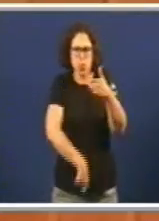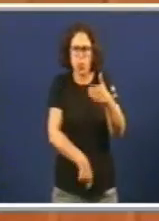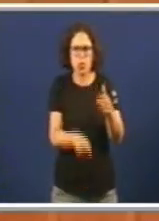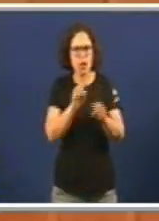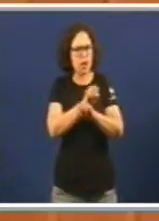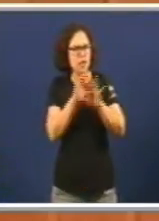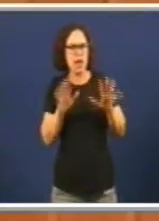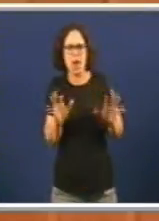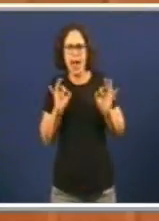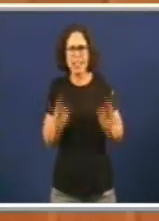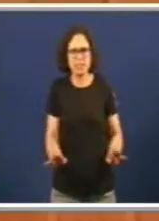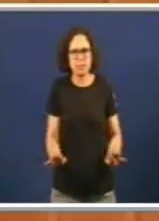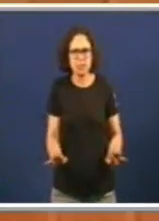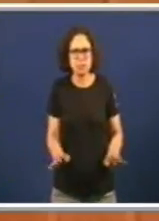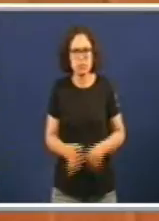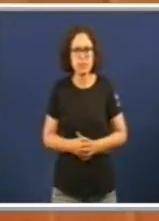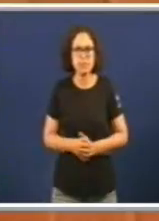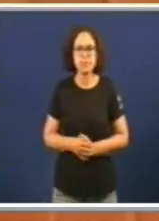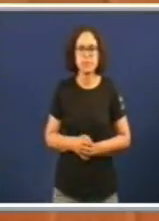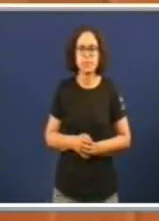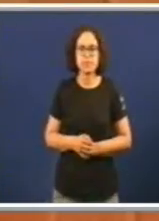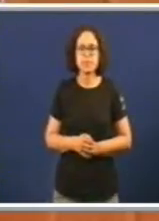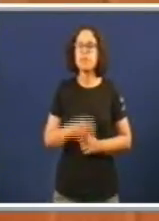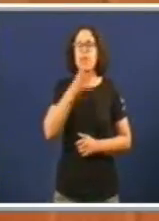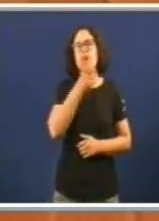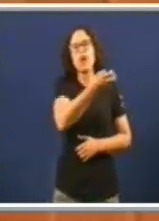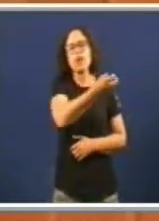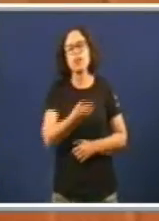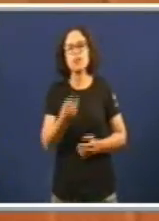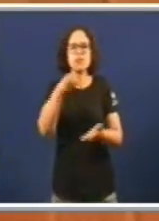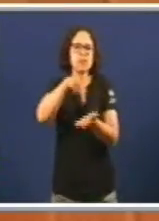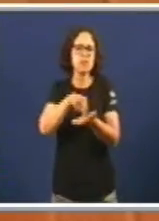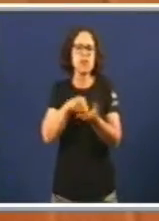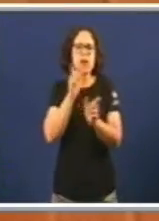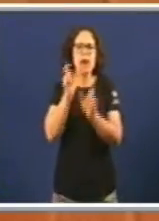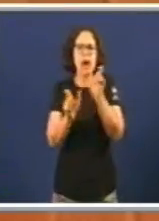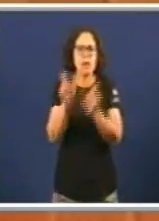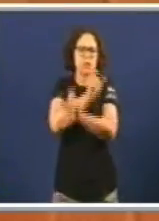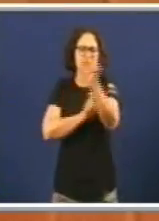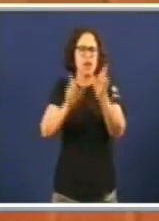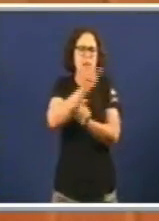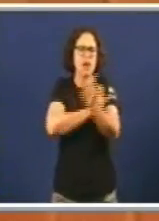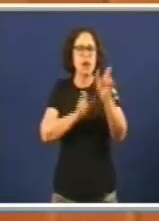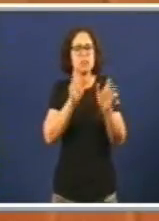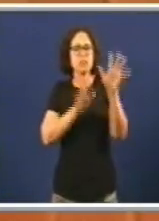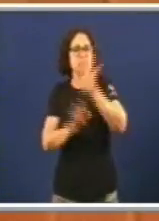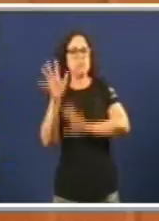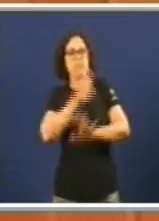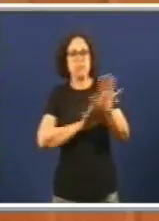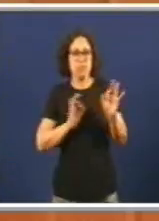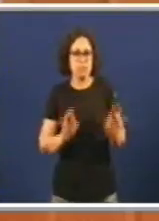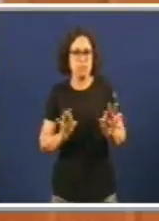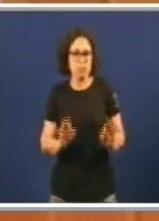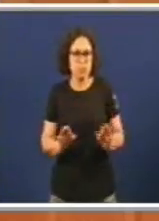e así de real. Agora veña vostede aquí, retorza as palabras e acabamos de ver un exemplo elevado